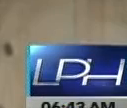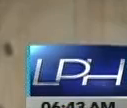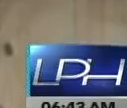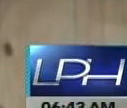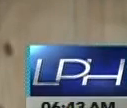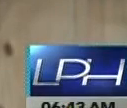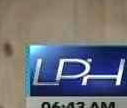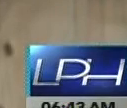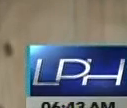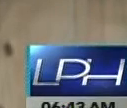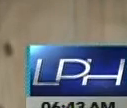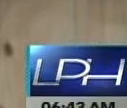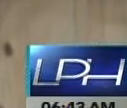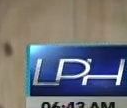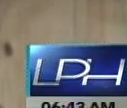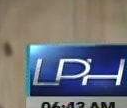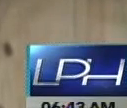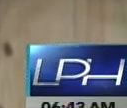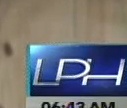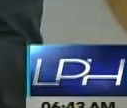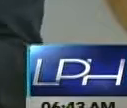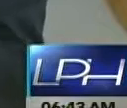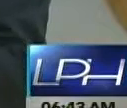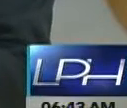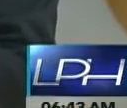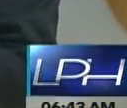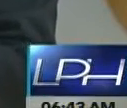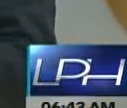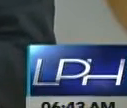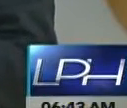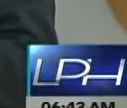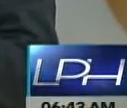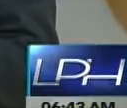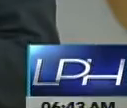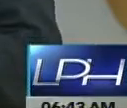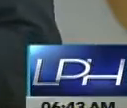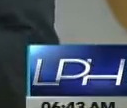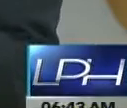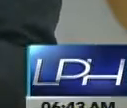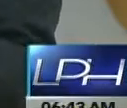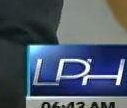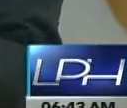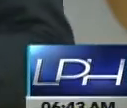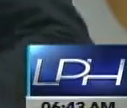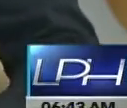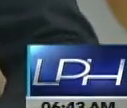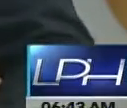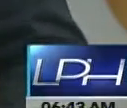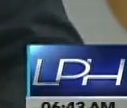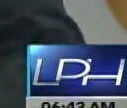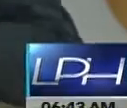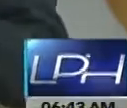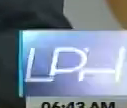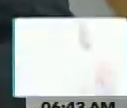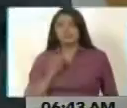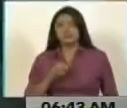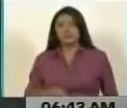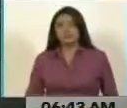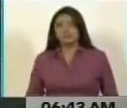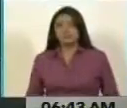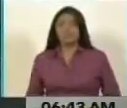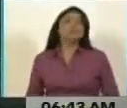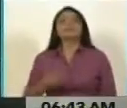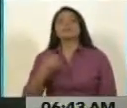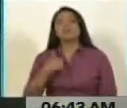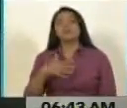Freddy, esta mañana. Ahí a nosotros nos llama la atención el volumen. Es decir, tú puedes ser de derecha, de